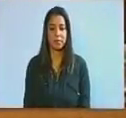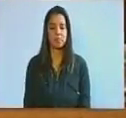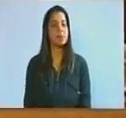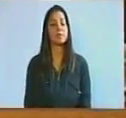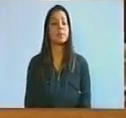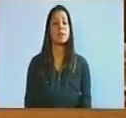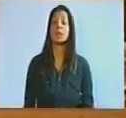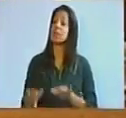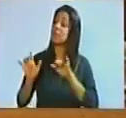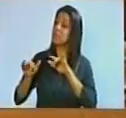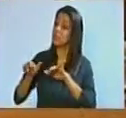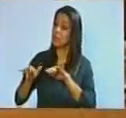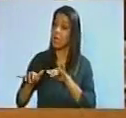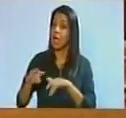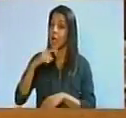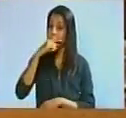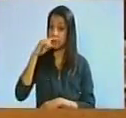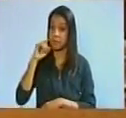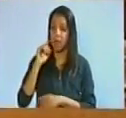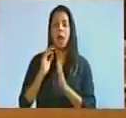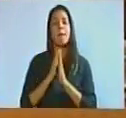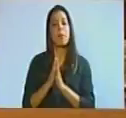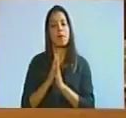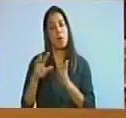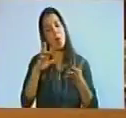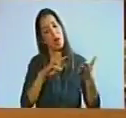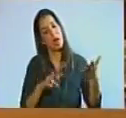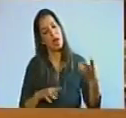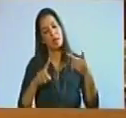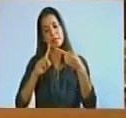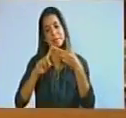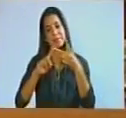Ciudadano secretario, por favor, lea el siguiente orden del día.